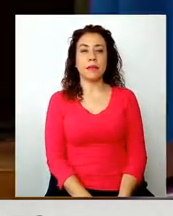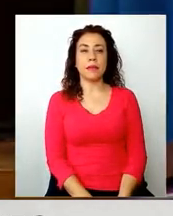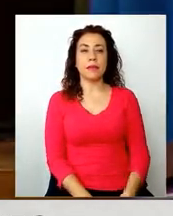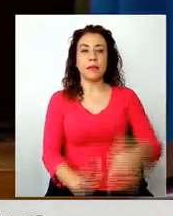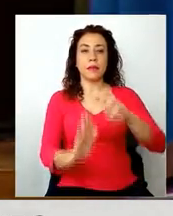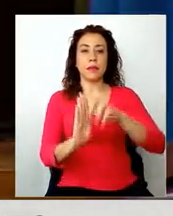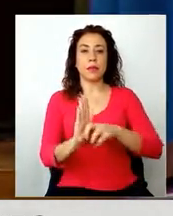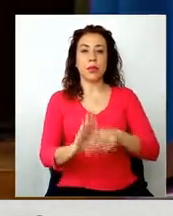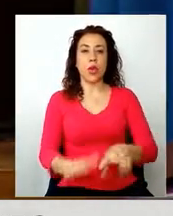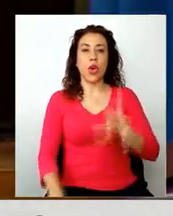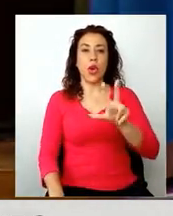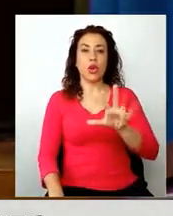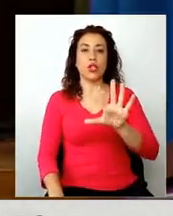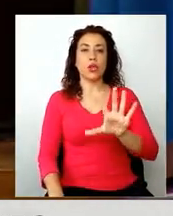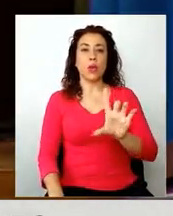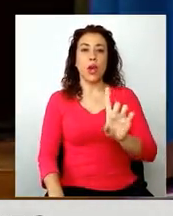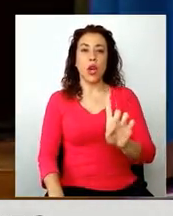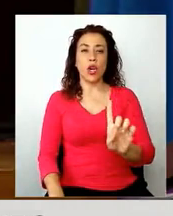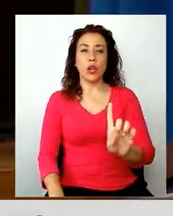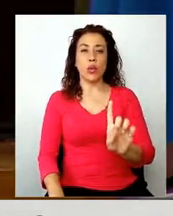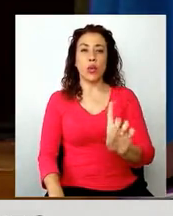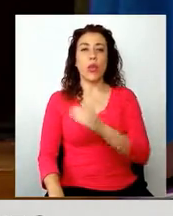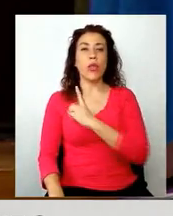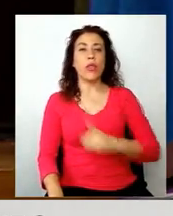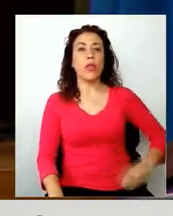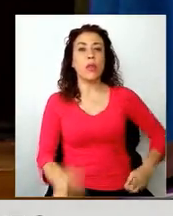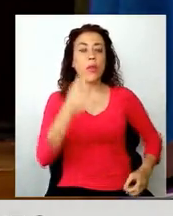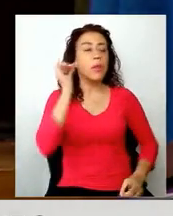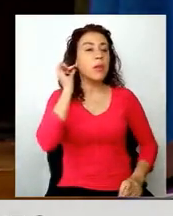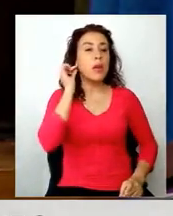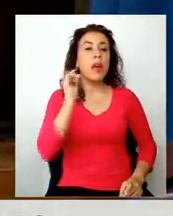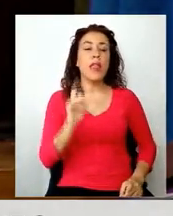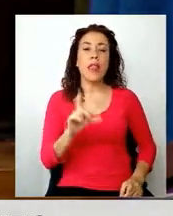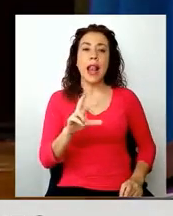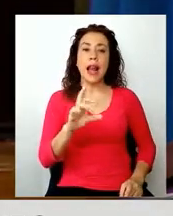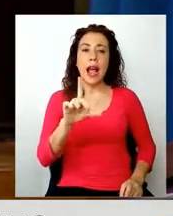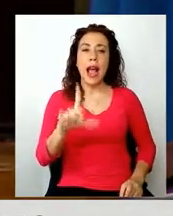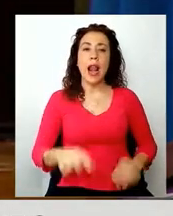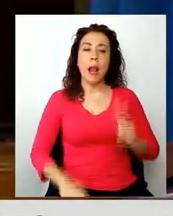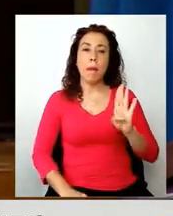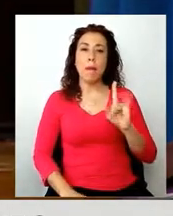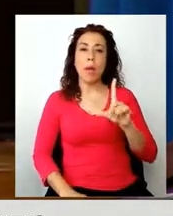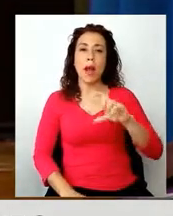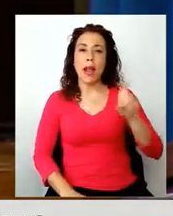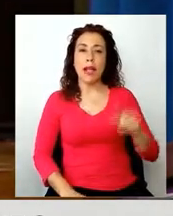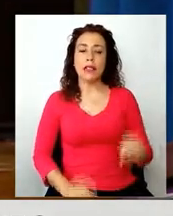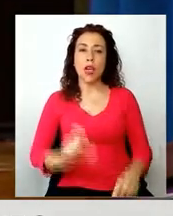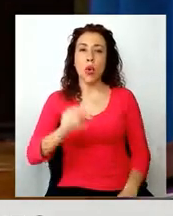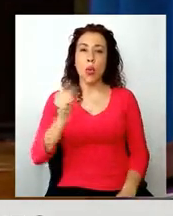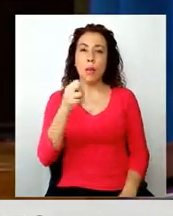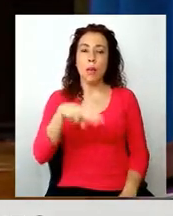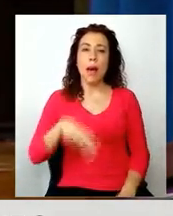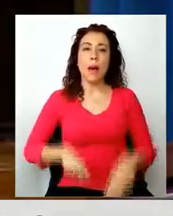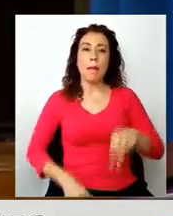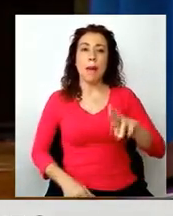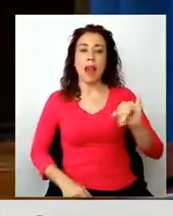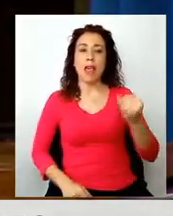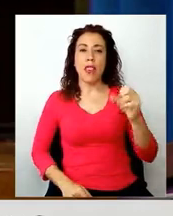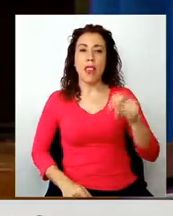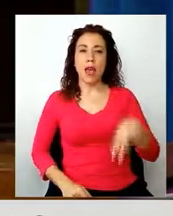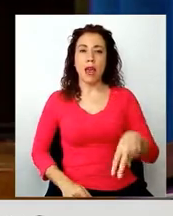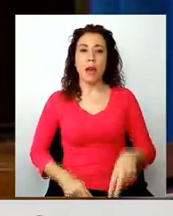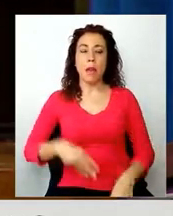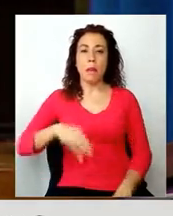851 de los diputados y diputadas Catarina del Real Mercedes bulness Jorge Guzmán Carolina marzán Carla Morales